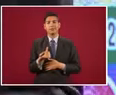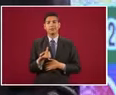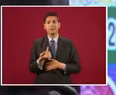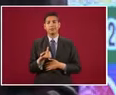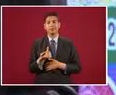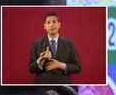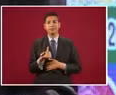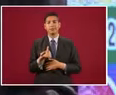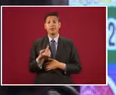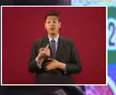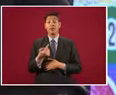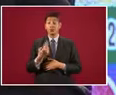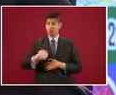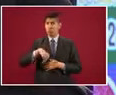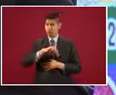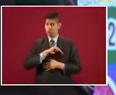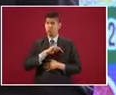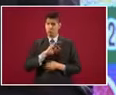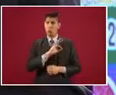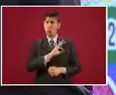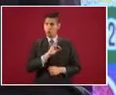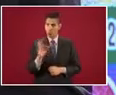que tengamos los fondos,